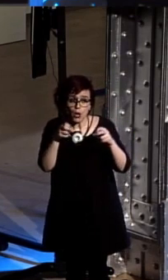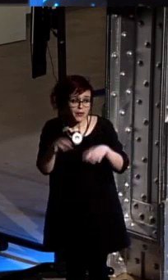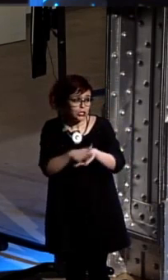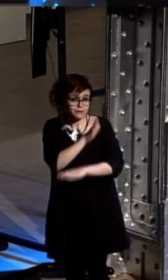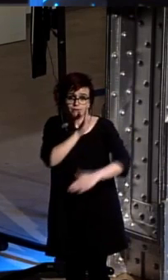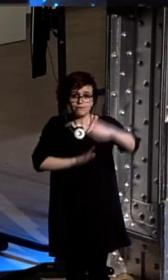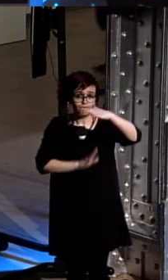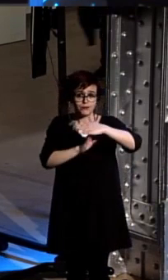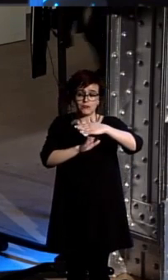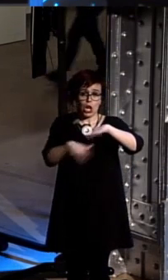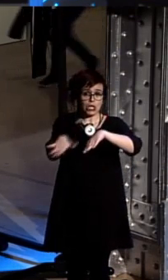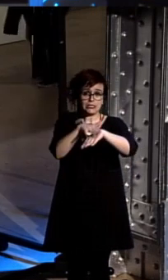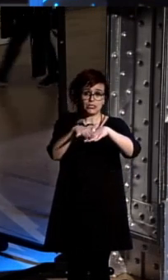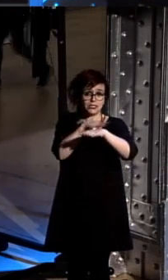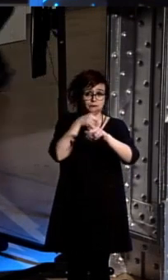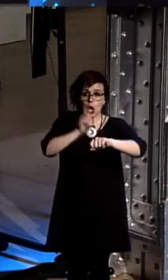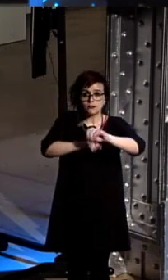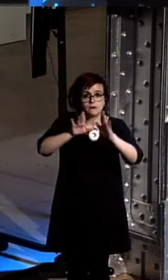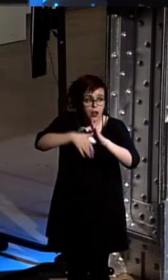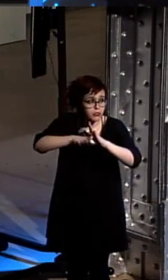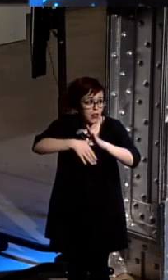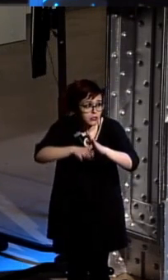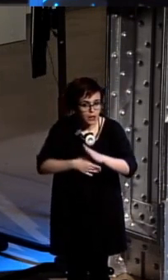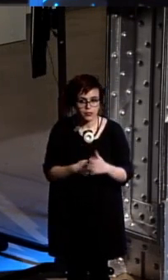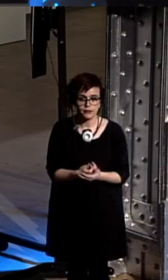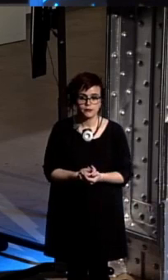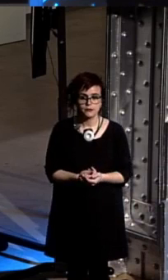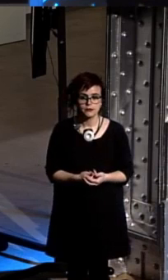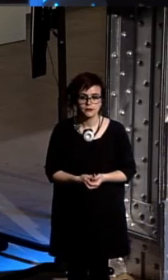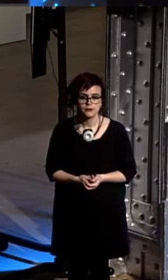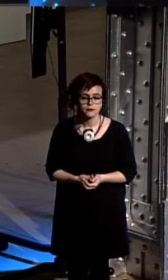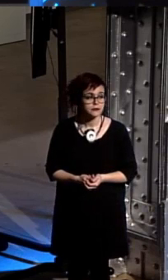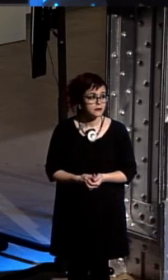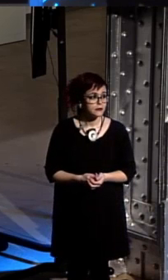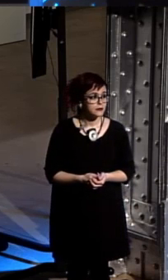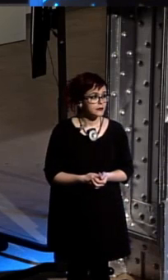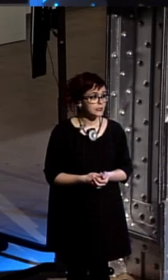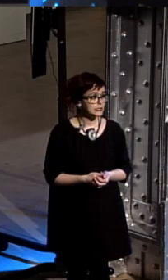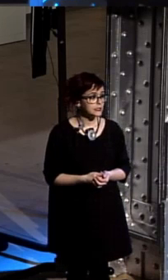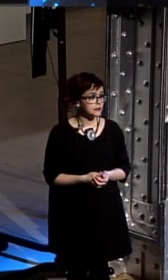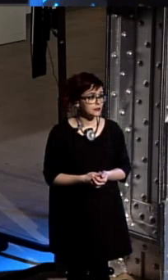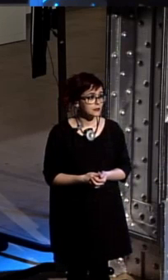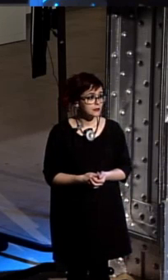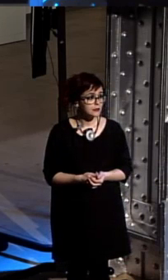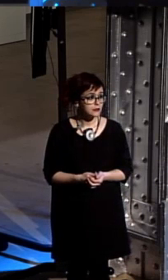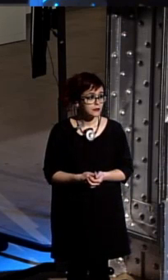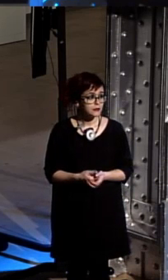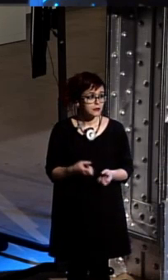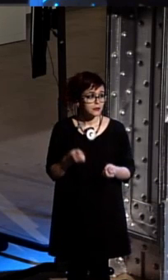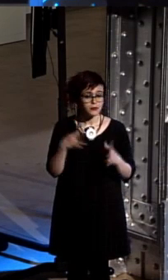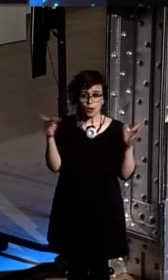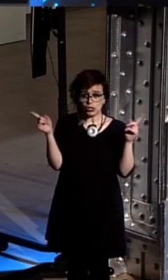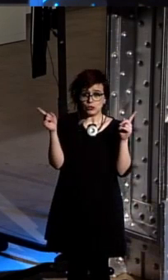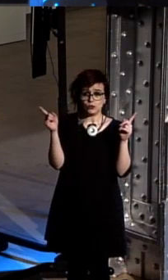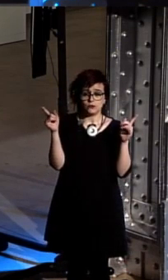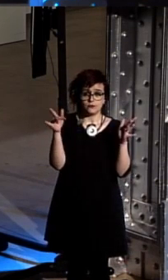sí que sí, ¿eh? Sobre todo porque es que se nos hace tarde, ¿no? Se nos ha hecho muy tarde. Venga. Va a ser rápida. A